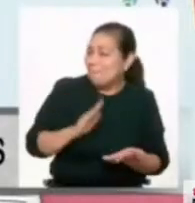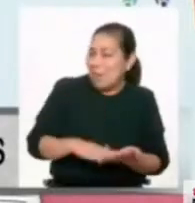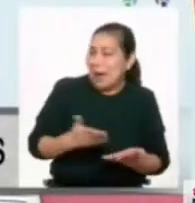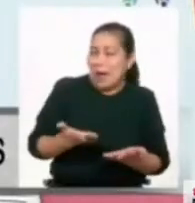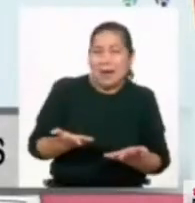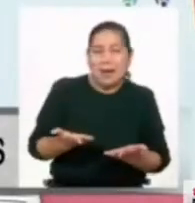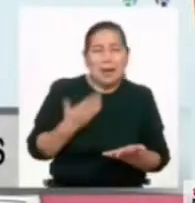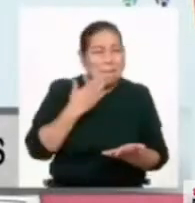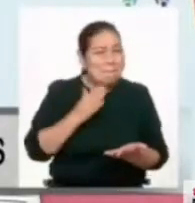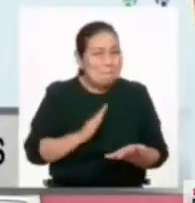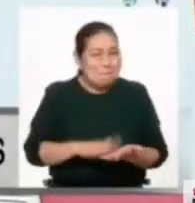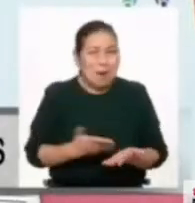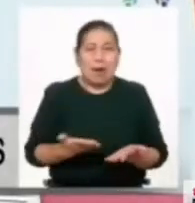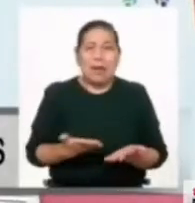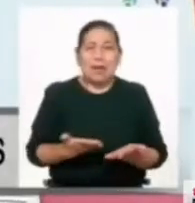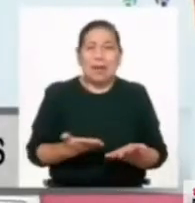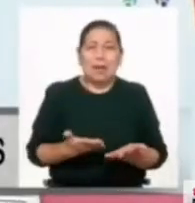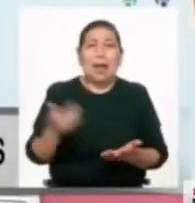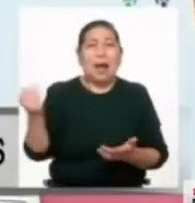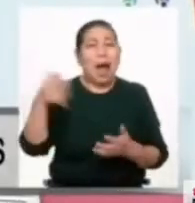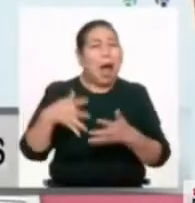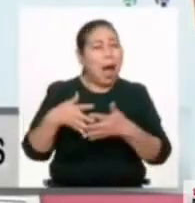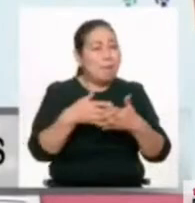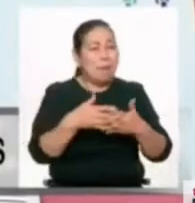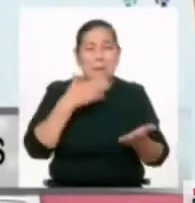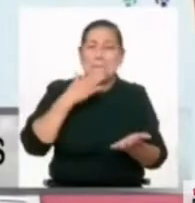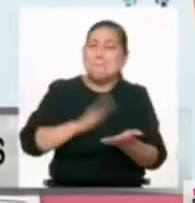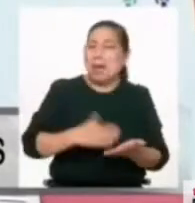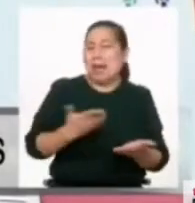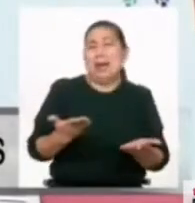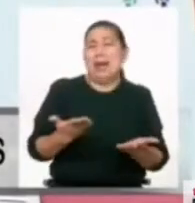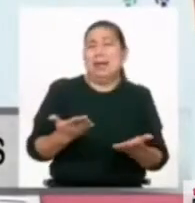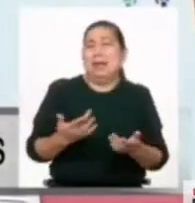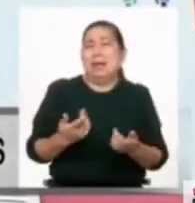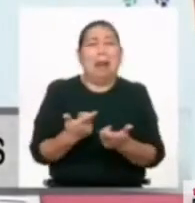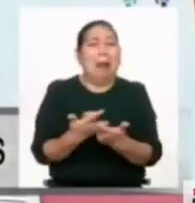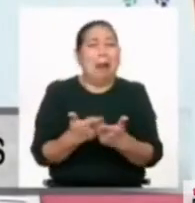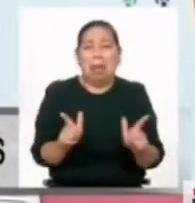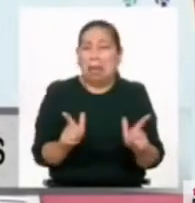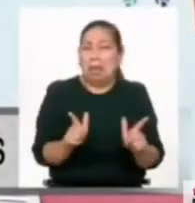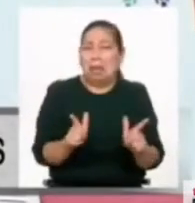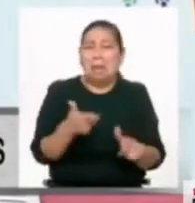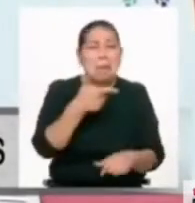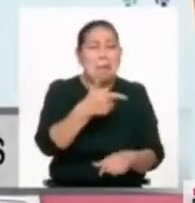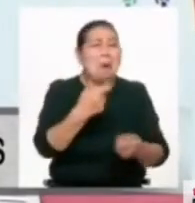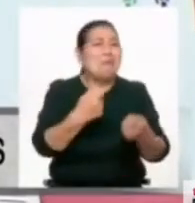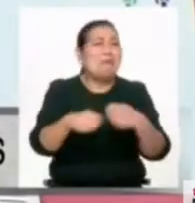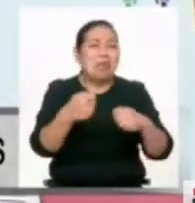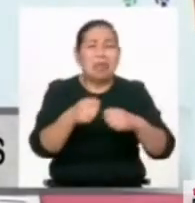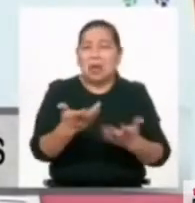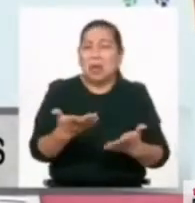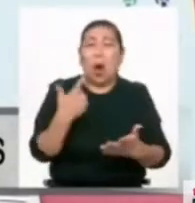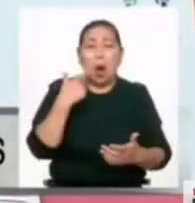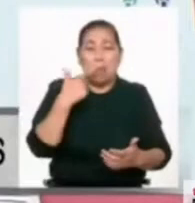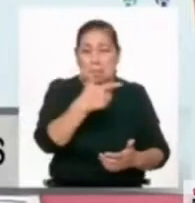que este país está mal, que se refiere al país americano, está mal, que se venden libremente las armas, que este